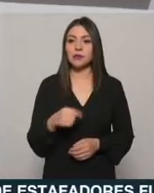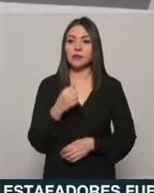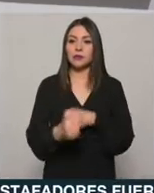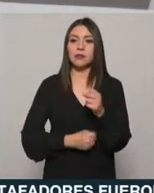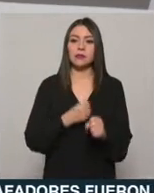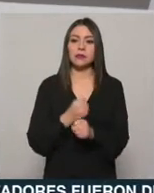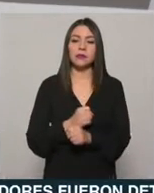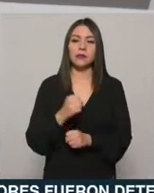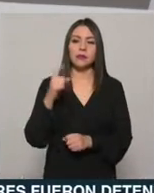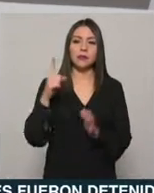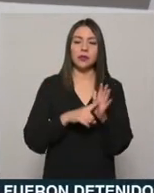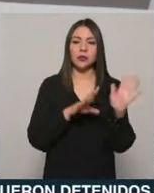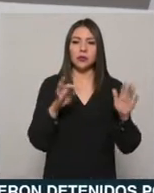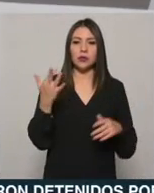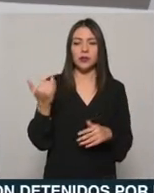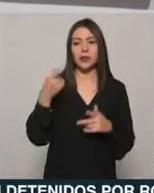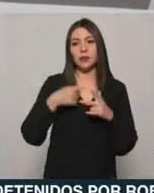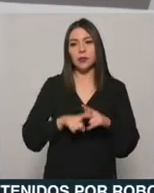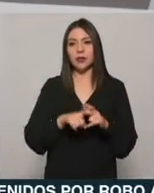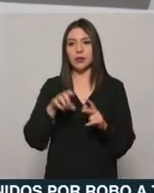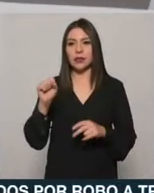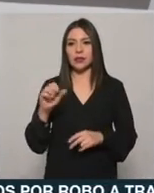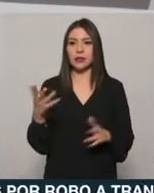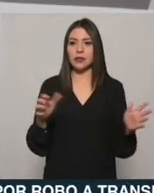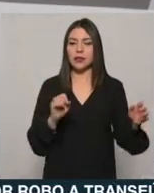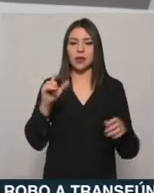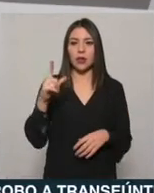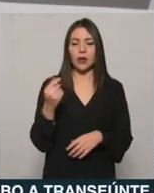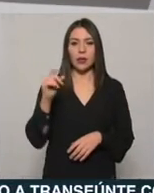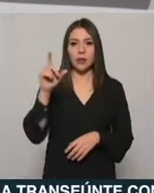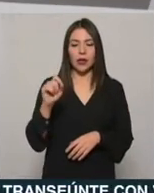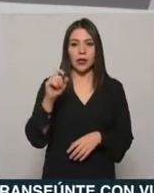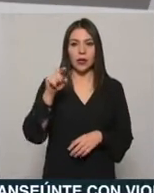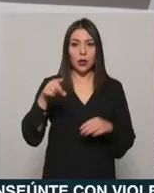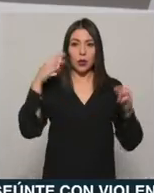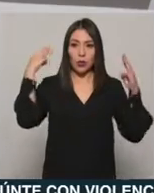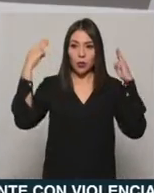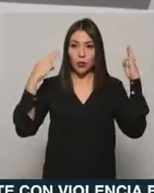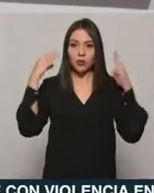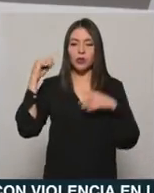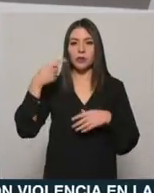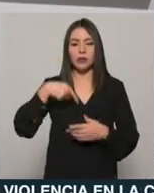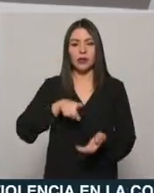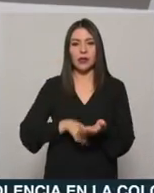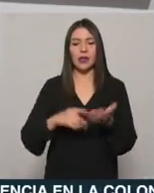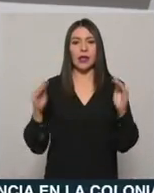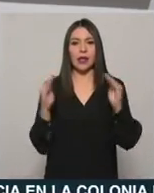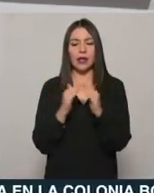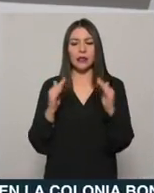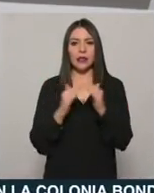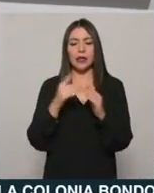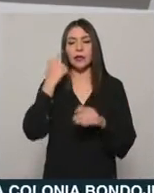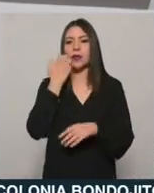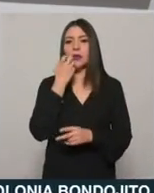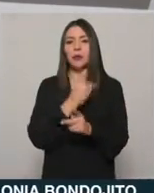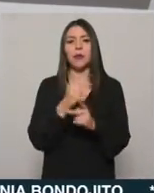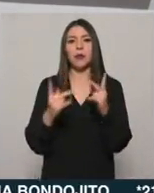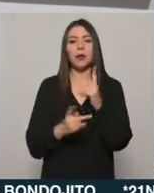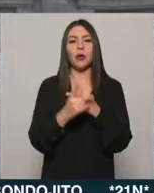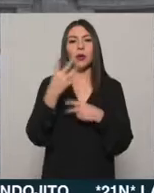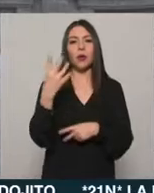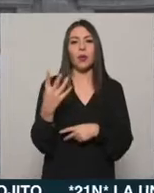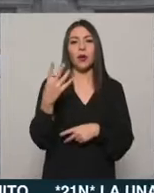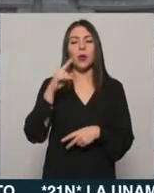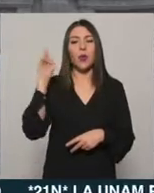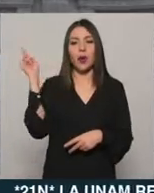50 y principios de los 60 del siglo XX, el museo o esta casa es sede de la preparatoria número 4 de la